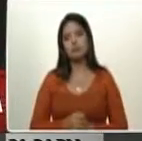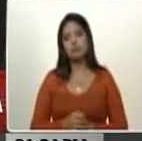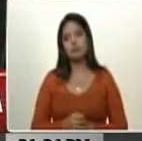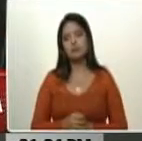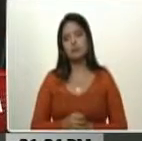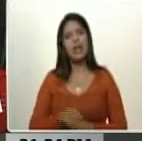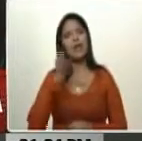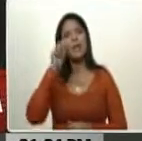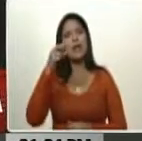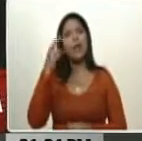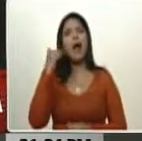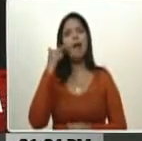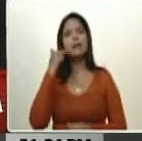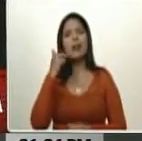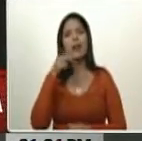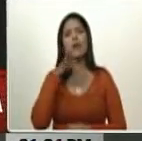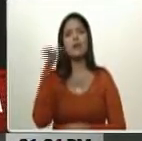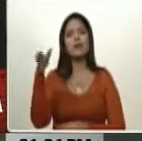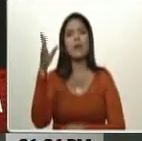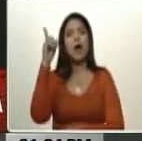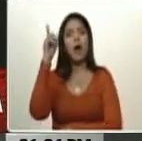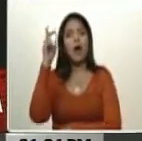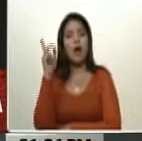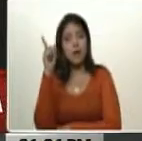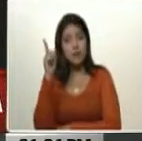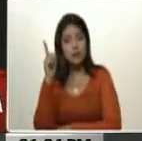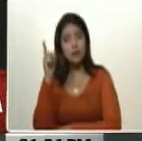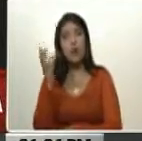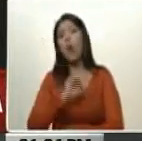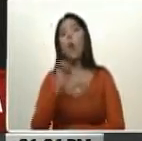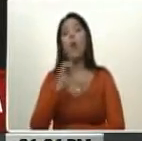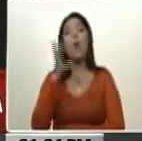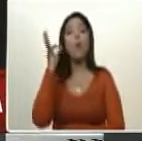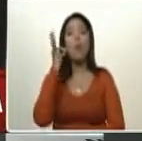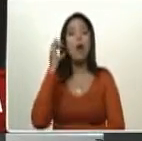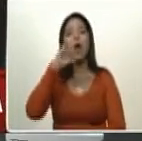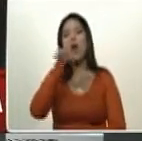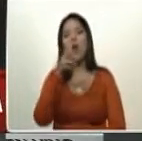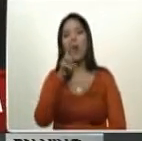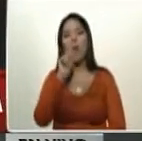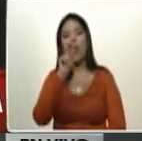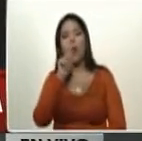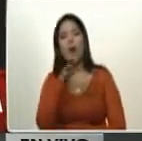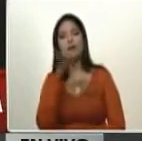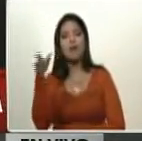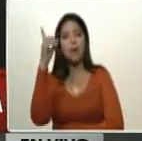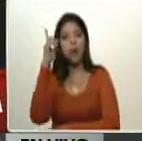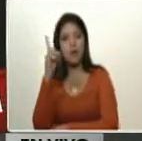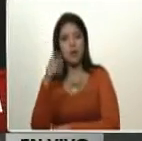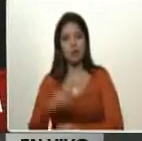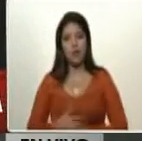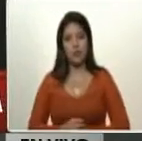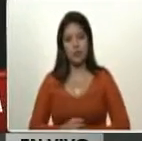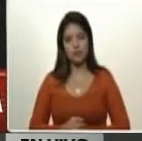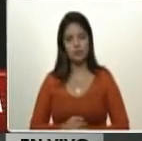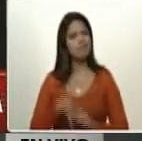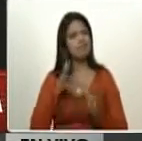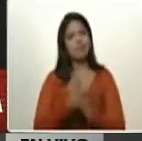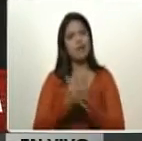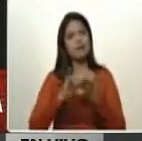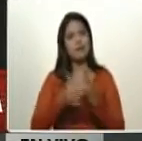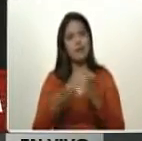Primero al Panteón, o llevando a Juana la Avanzadora al Panteón? ¿Qué